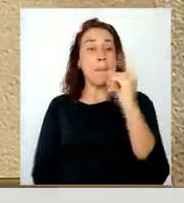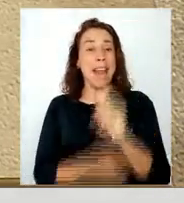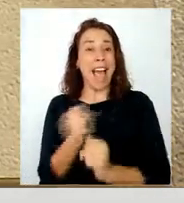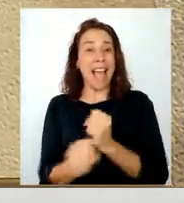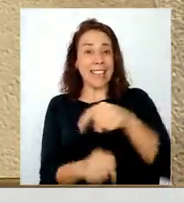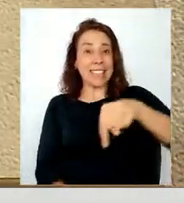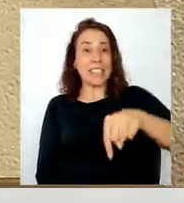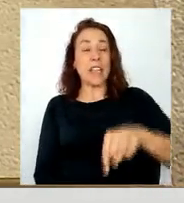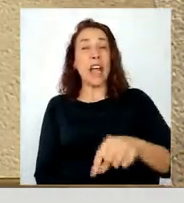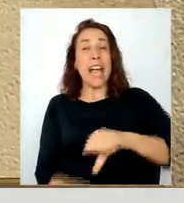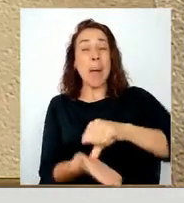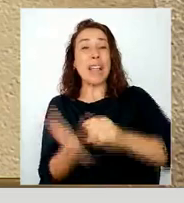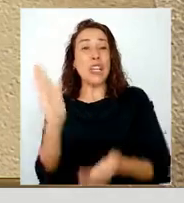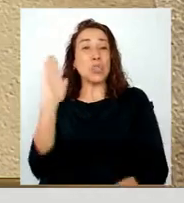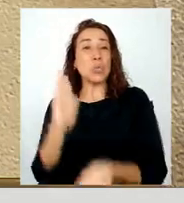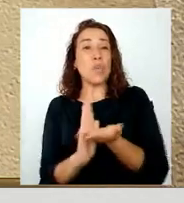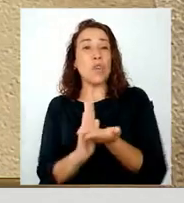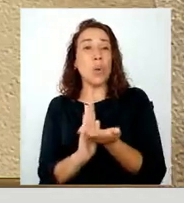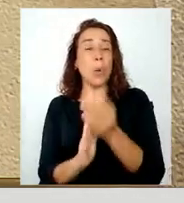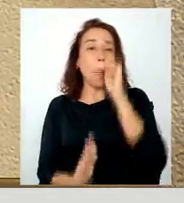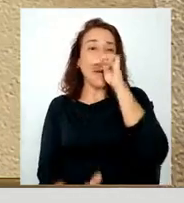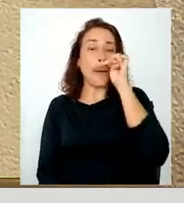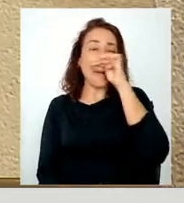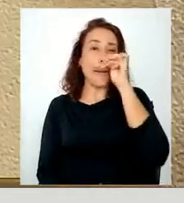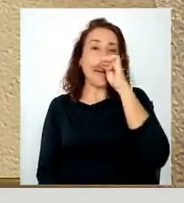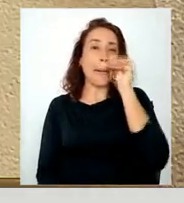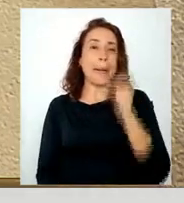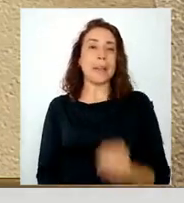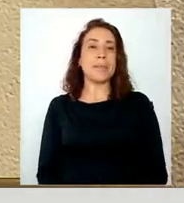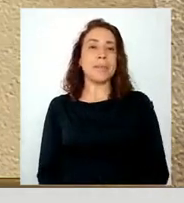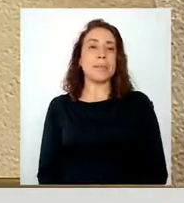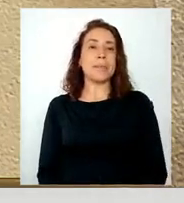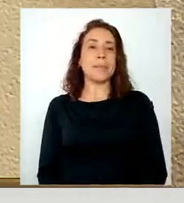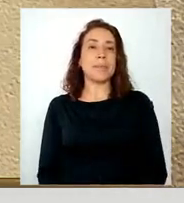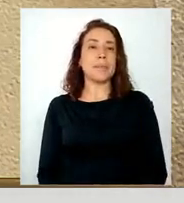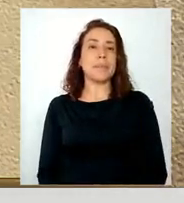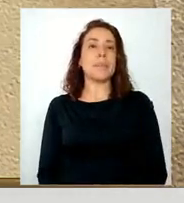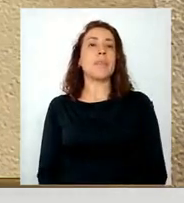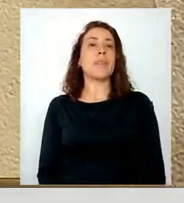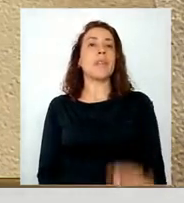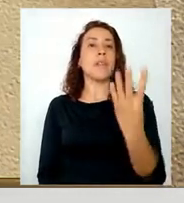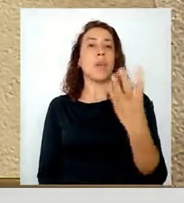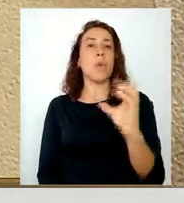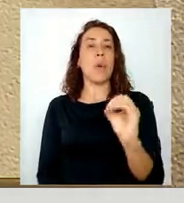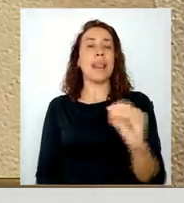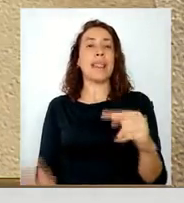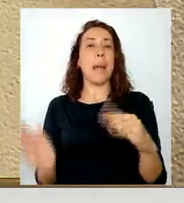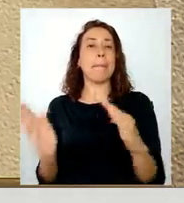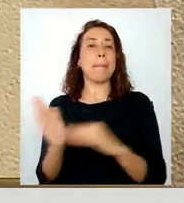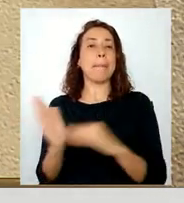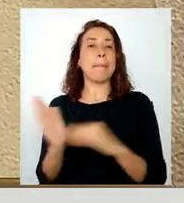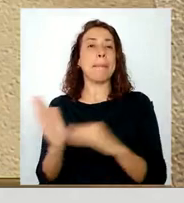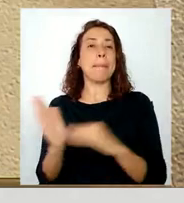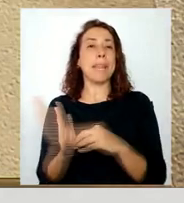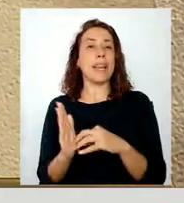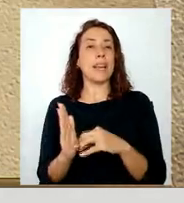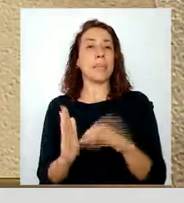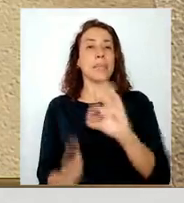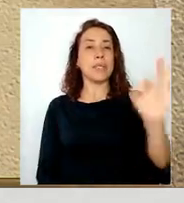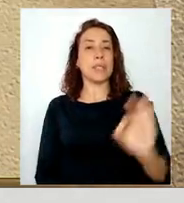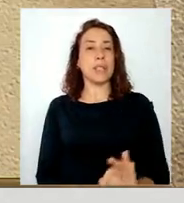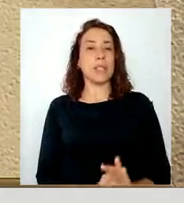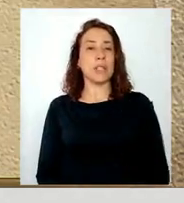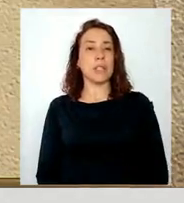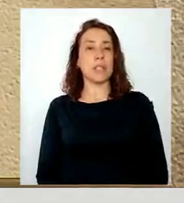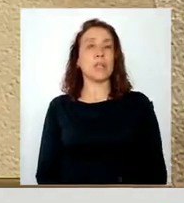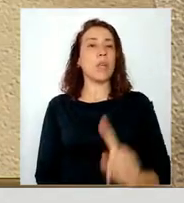en un cuarenta mil por ciento en un cuarenta mil Perdón en un 90